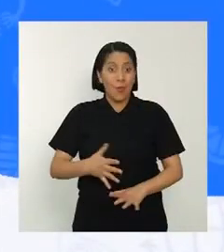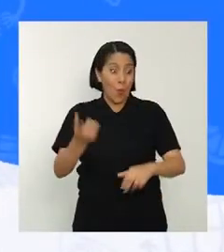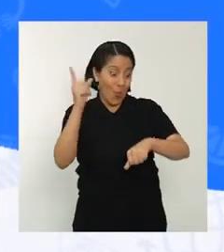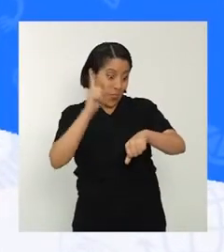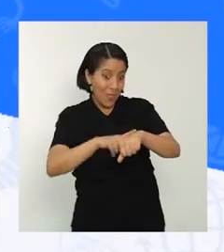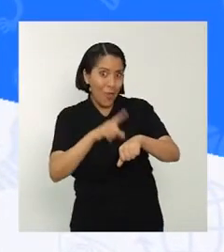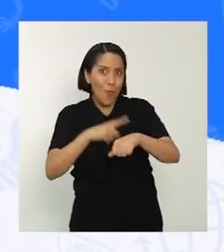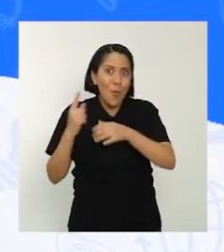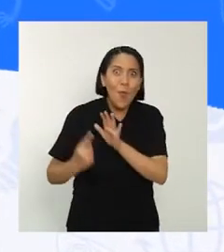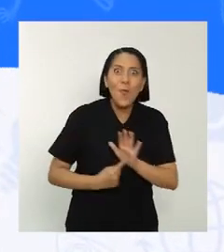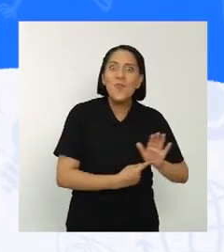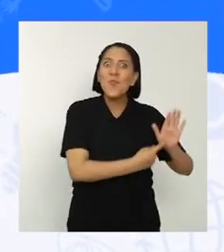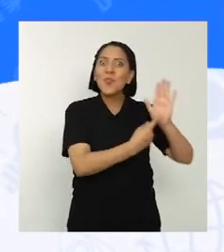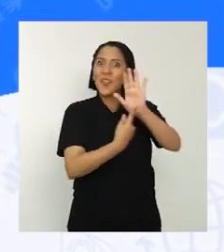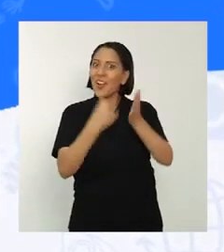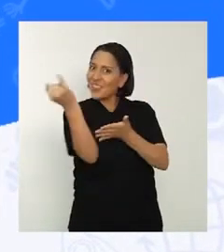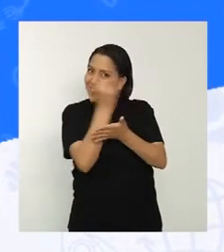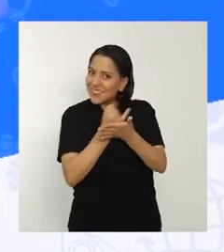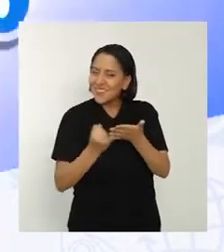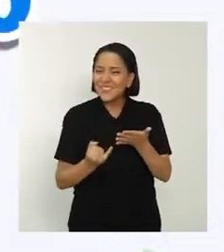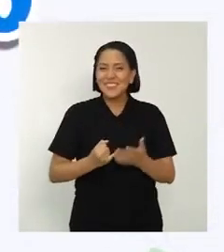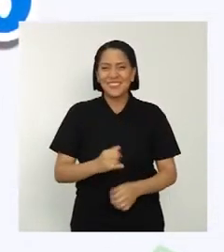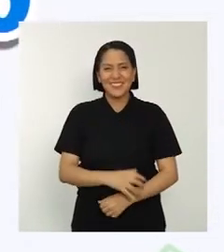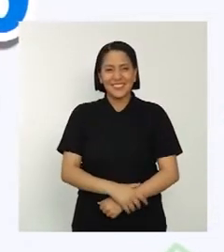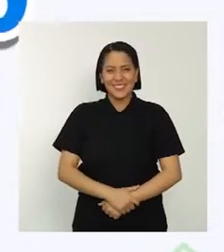Es momento de compartir nuestros dibujos.